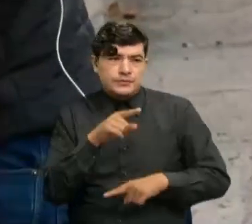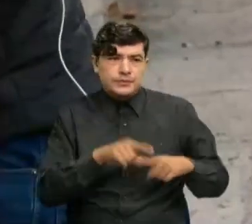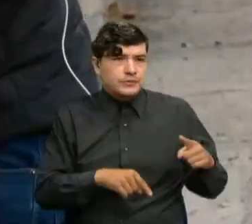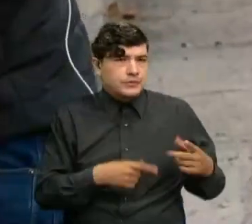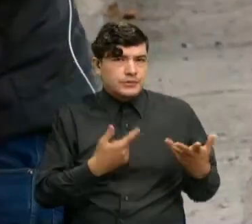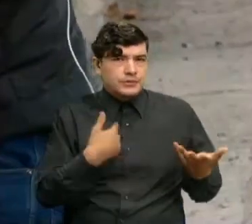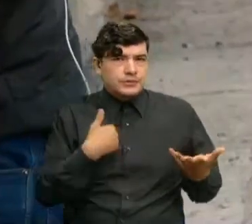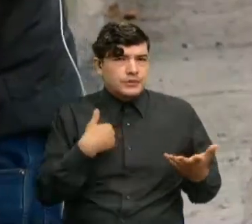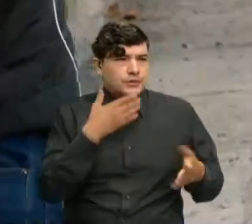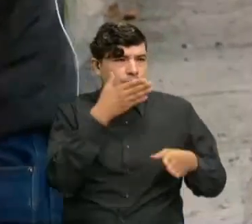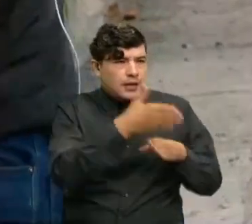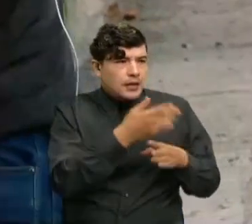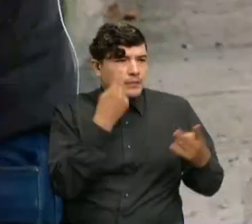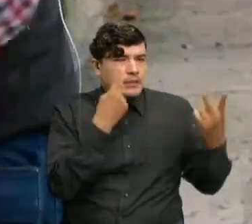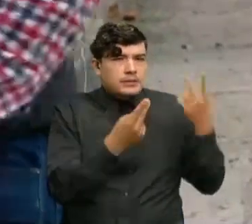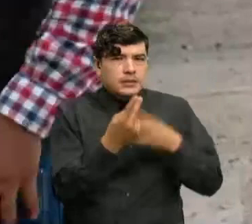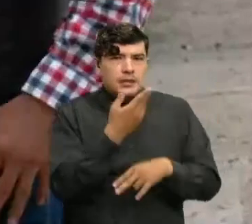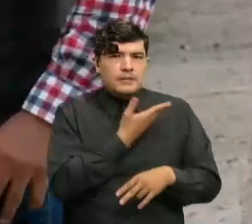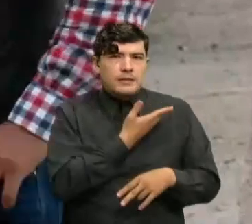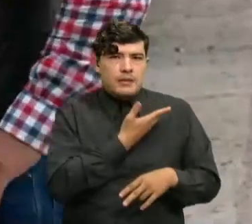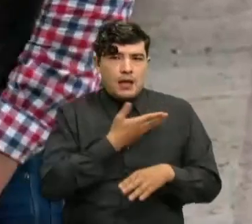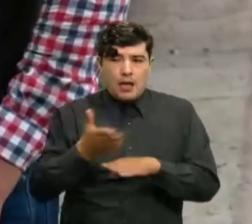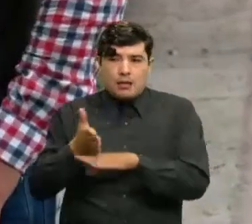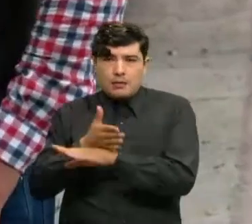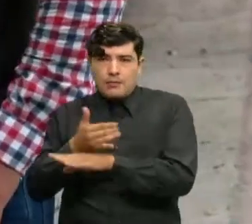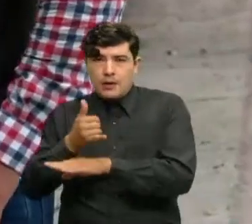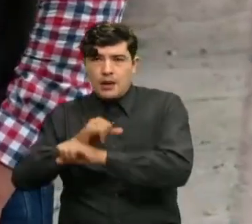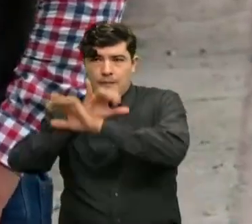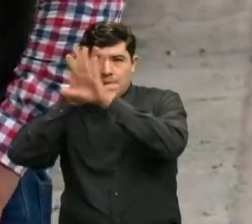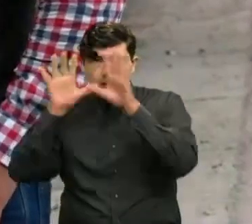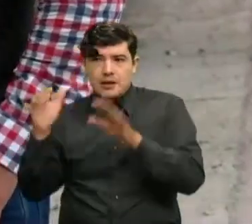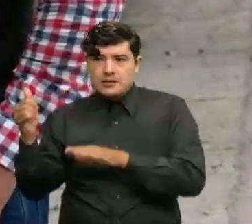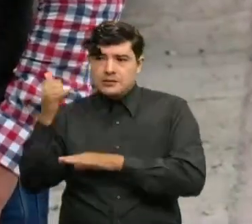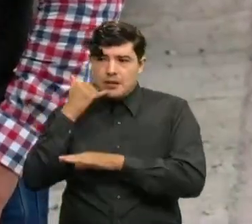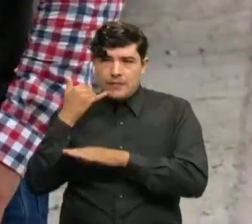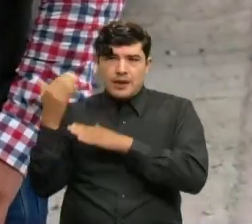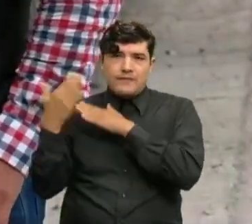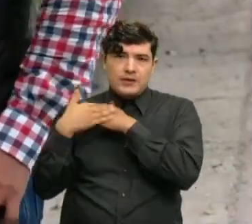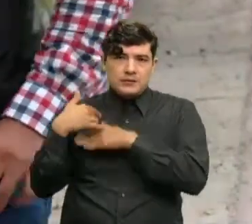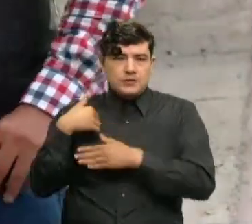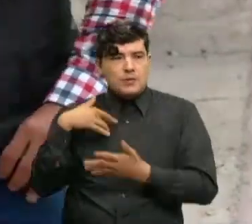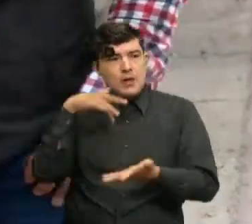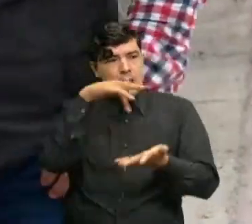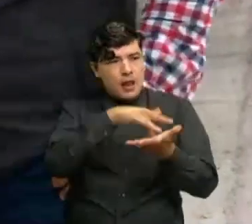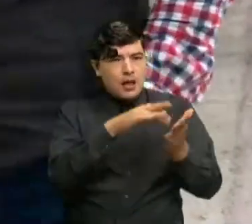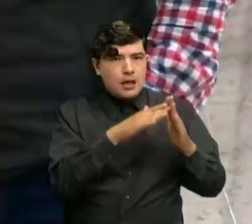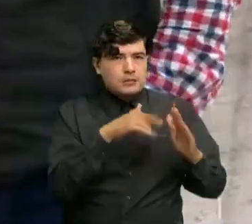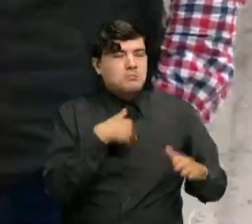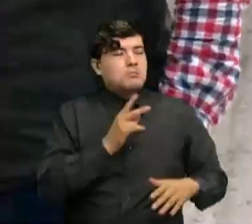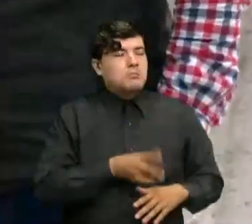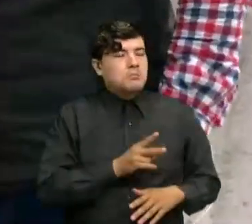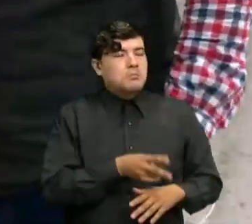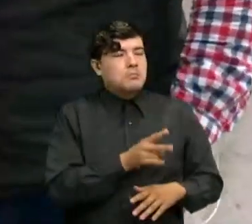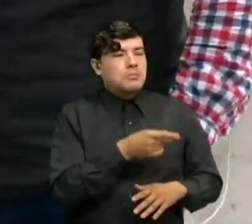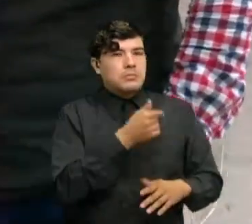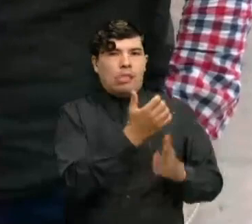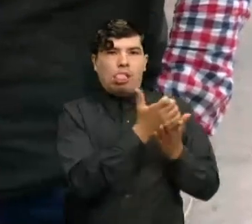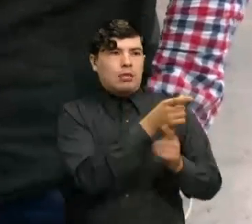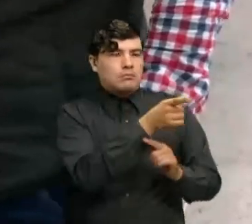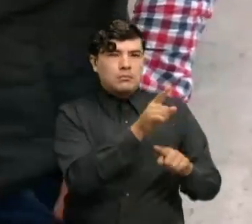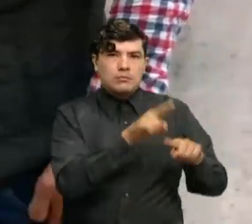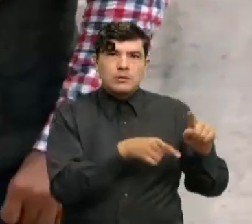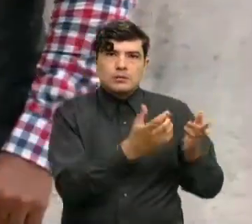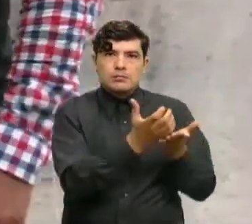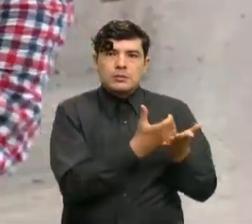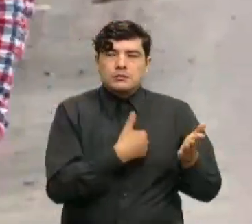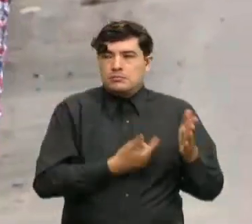está mi madre y yo, me llamó esta mañana y me dijo, esta mamita sube y yo la espero allá, y entonces yo no... No, está muy arrecho, tocó directamente